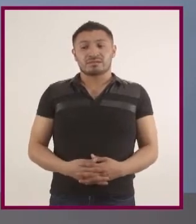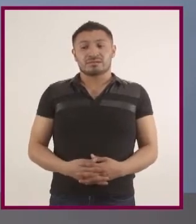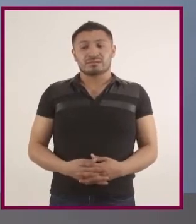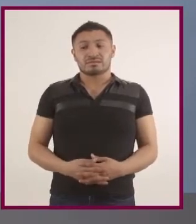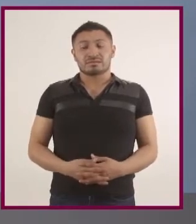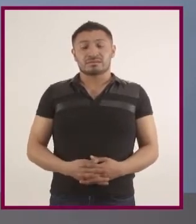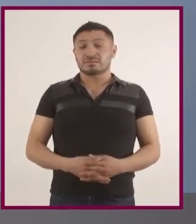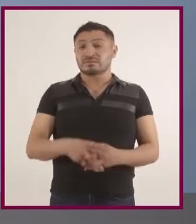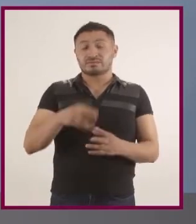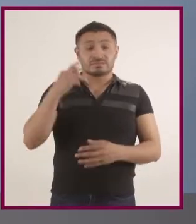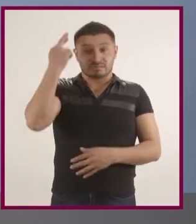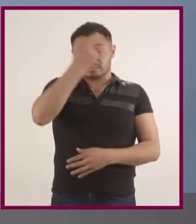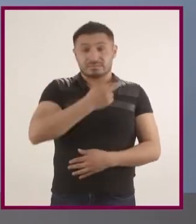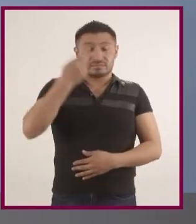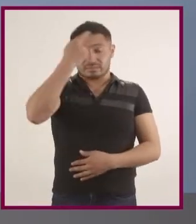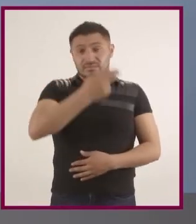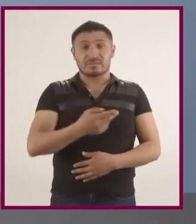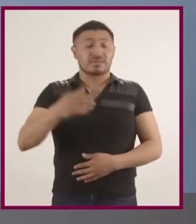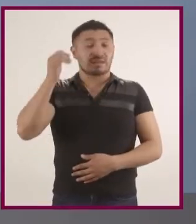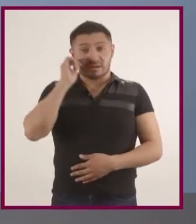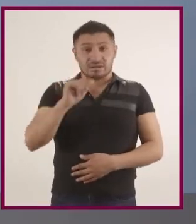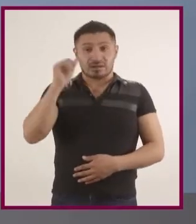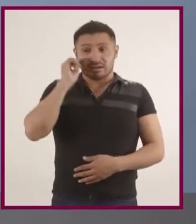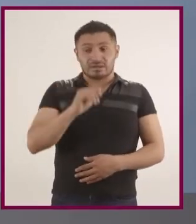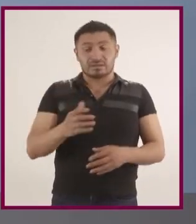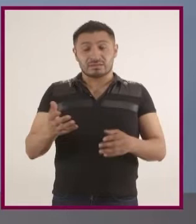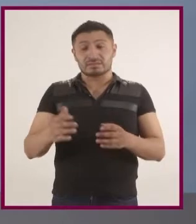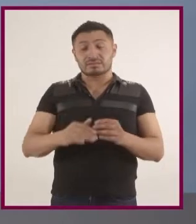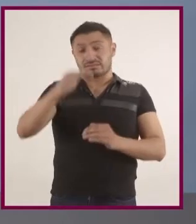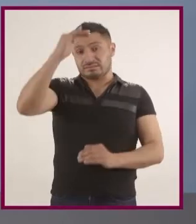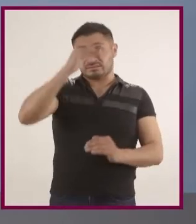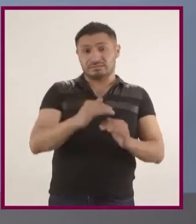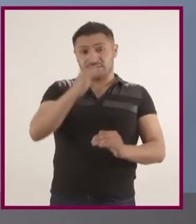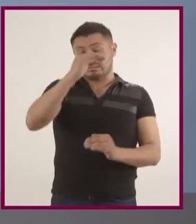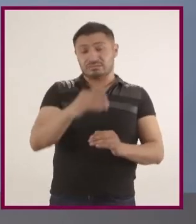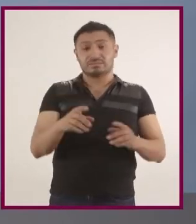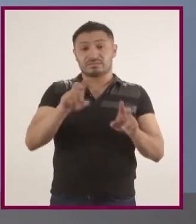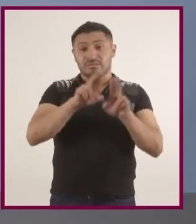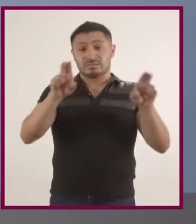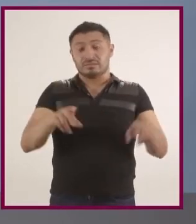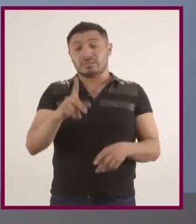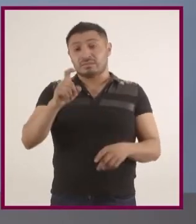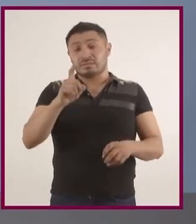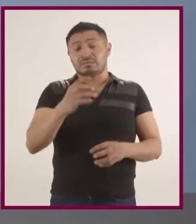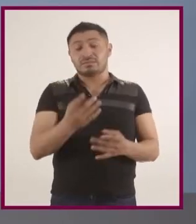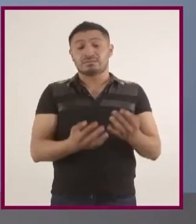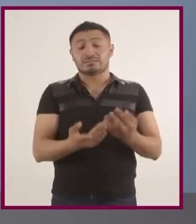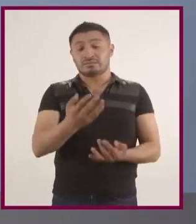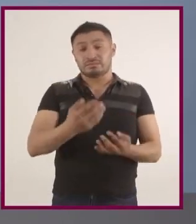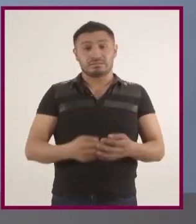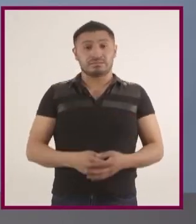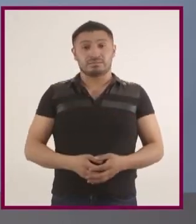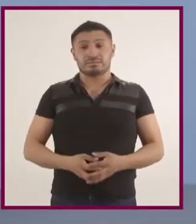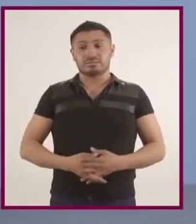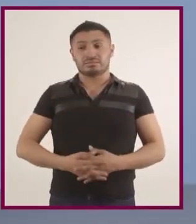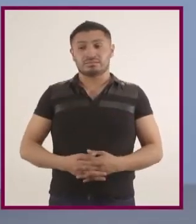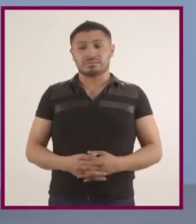nada más verificar que dejemos siempre la parte de abajo porque aquí se va a acumular el agua de los hielos derretidos